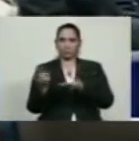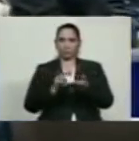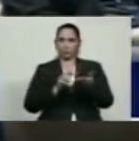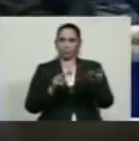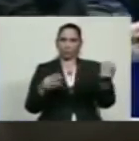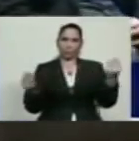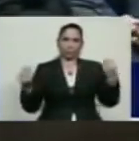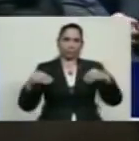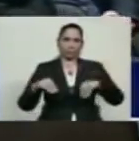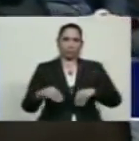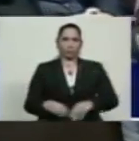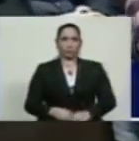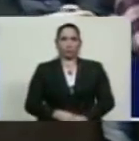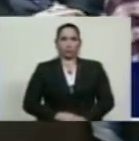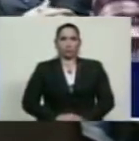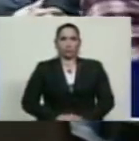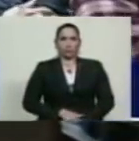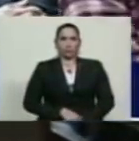acuerdo.